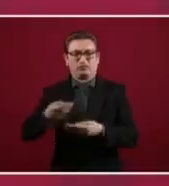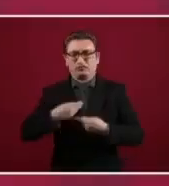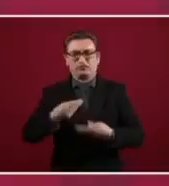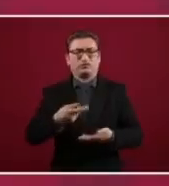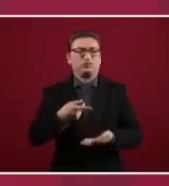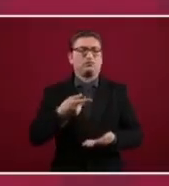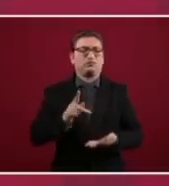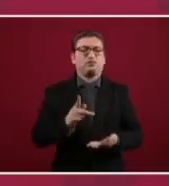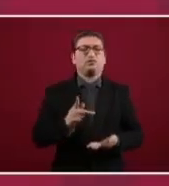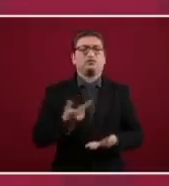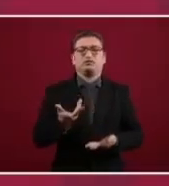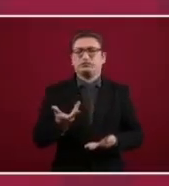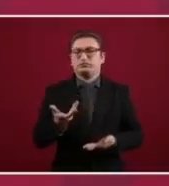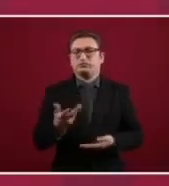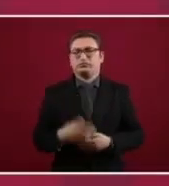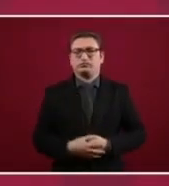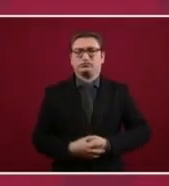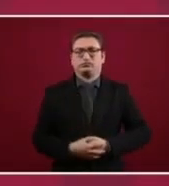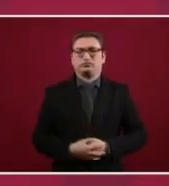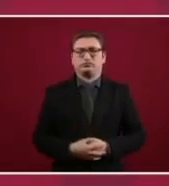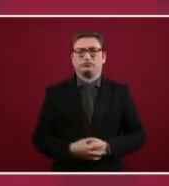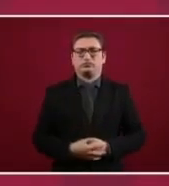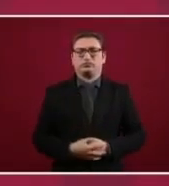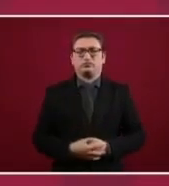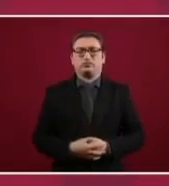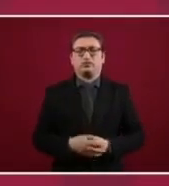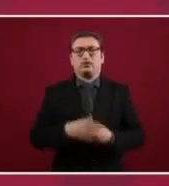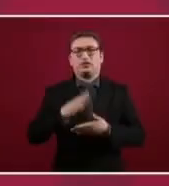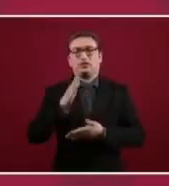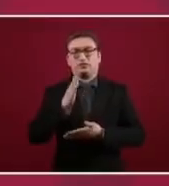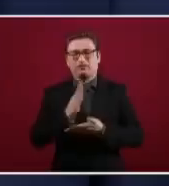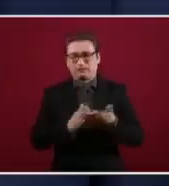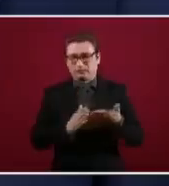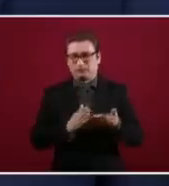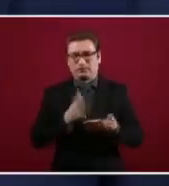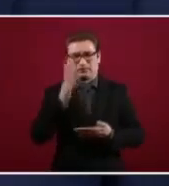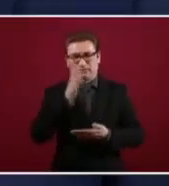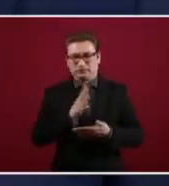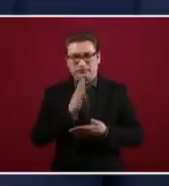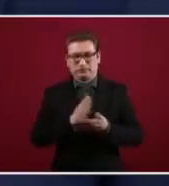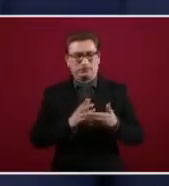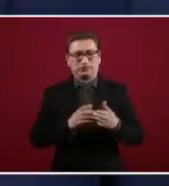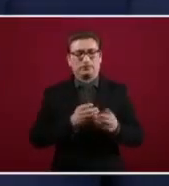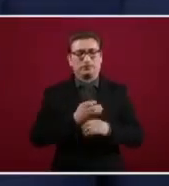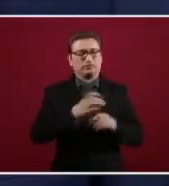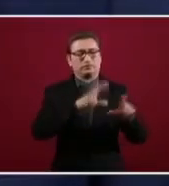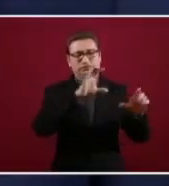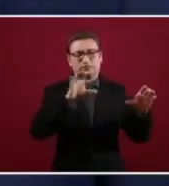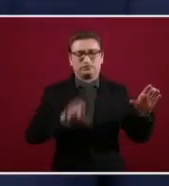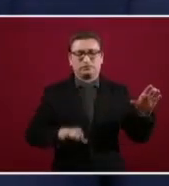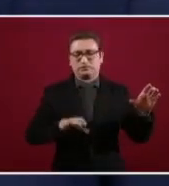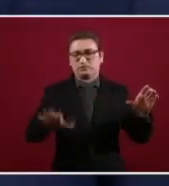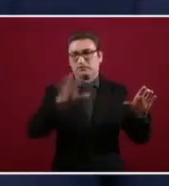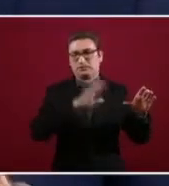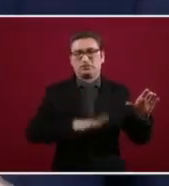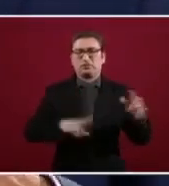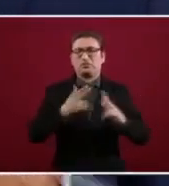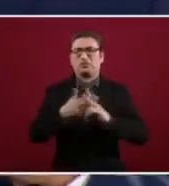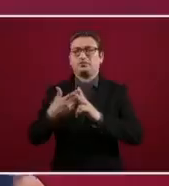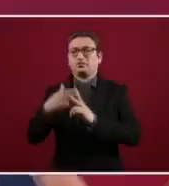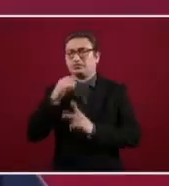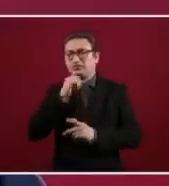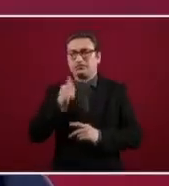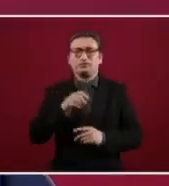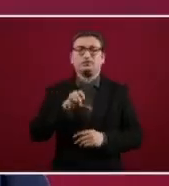pero qué casi en la mitad de los estados no hubo uso lo mismo estos